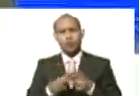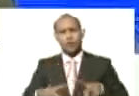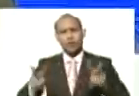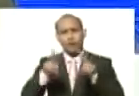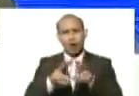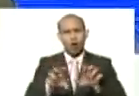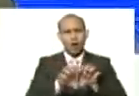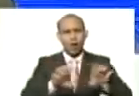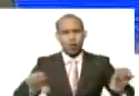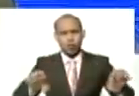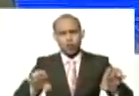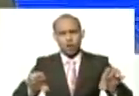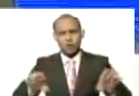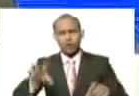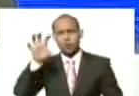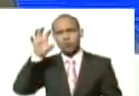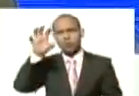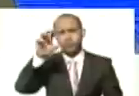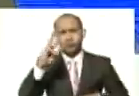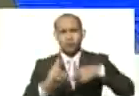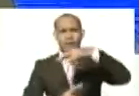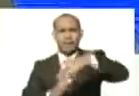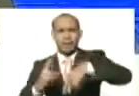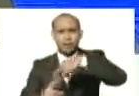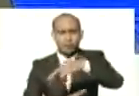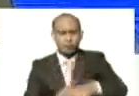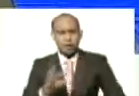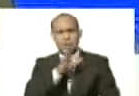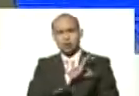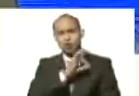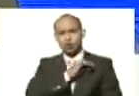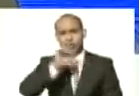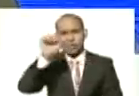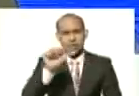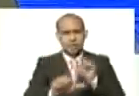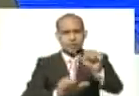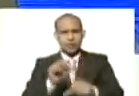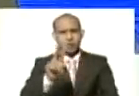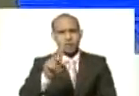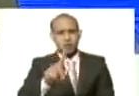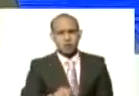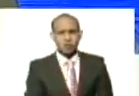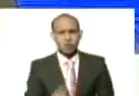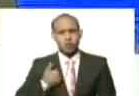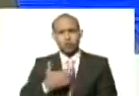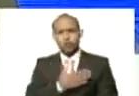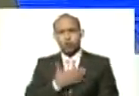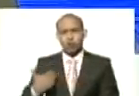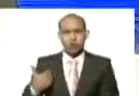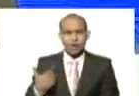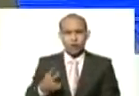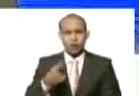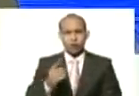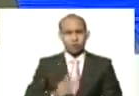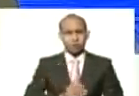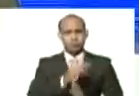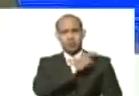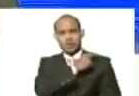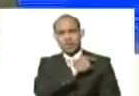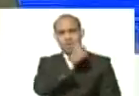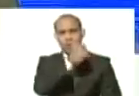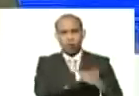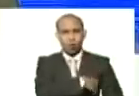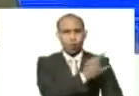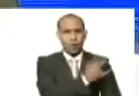la educación patriótica, revolucionaria, socialista del siglo XXI. Yo quisiera que el rector de la Universidad Militar